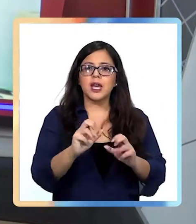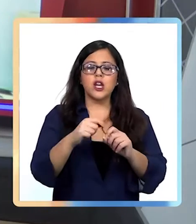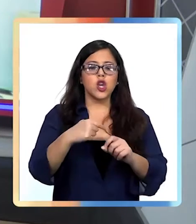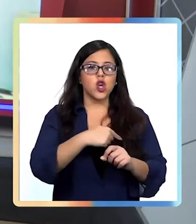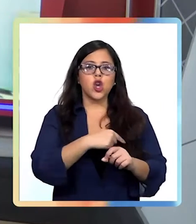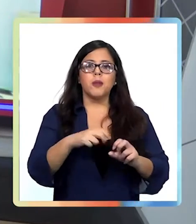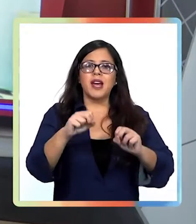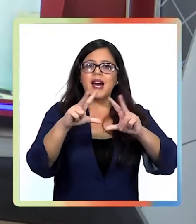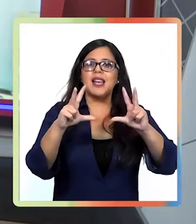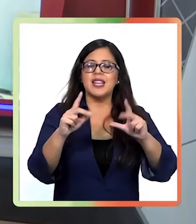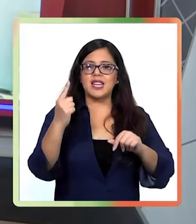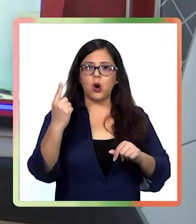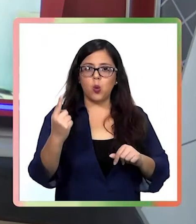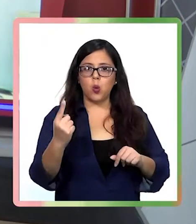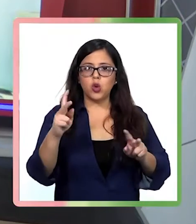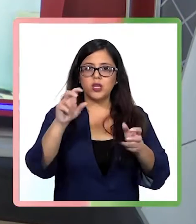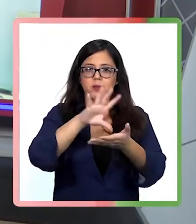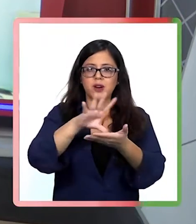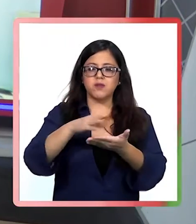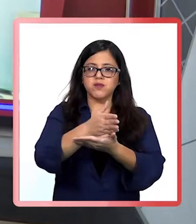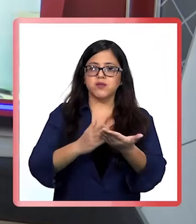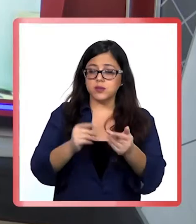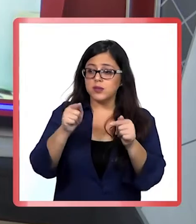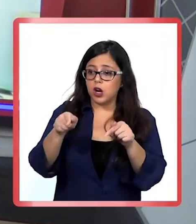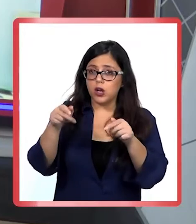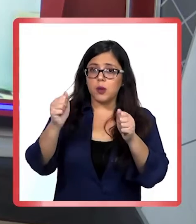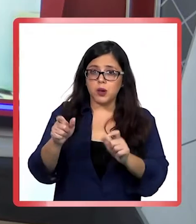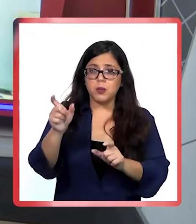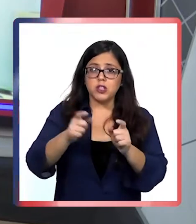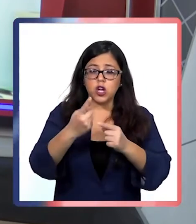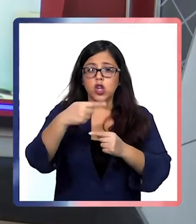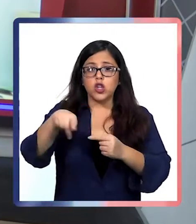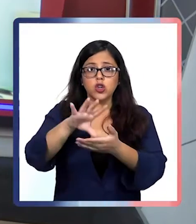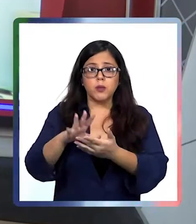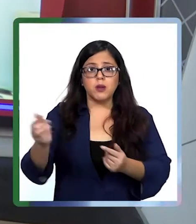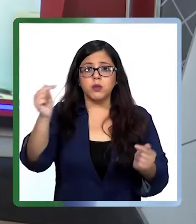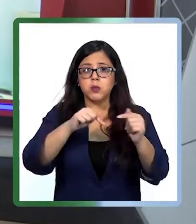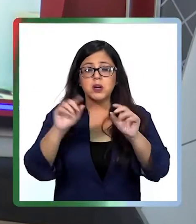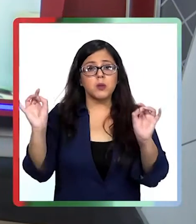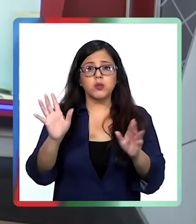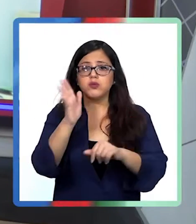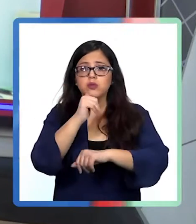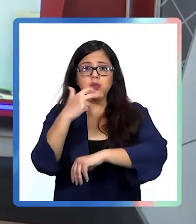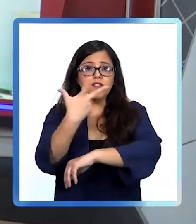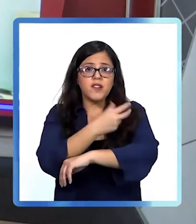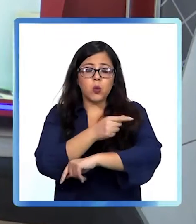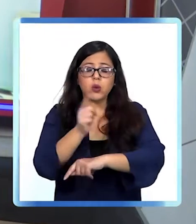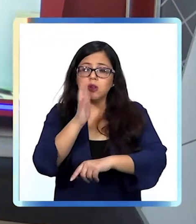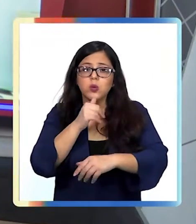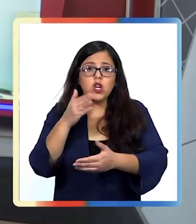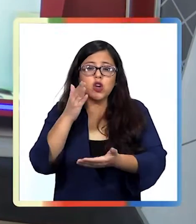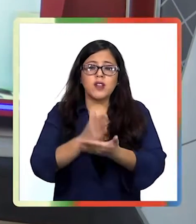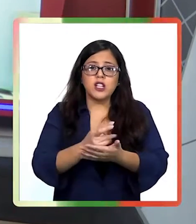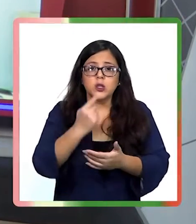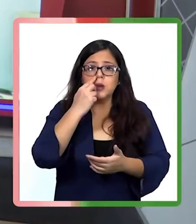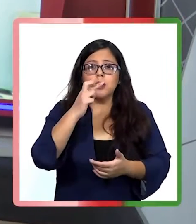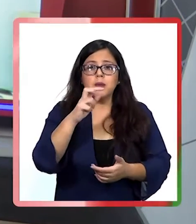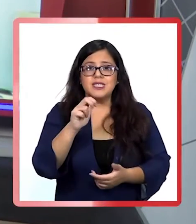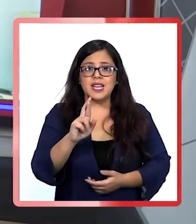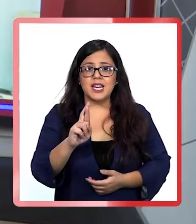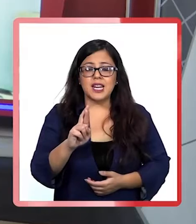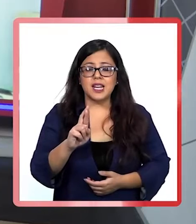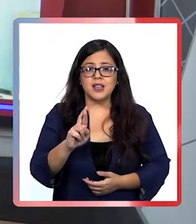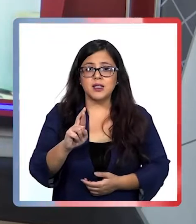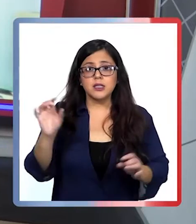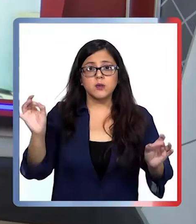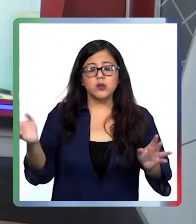Chile como en alerta 1 desde el punto de vista de nuestras fronteras y dice, ahora pueden llegar a nuestro país personas que no necesariamente están vacunadas, ni siquiera tienen la